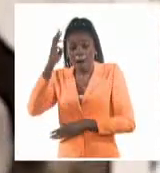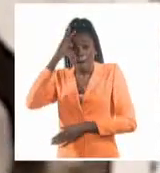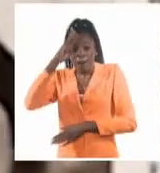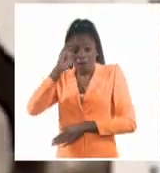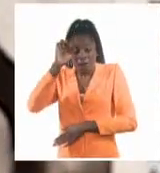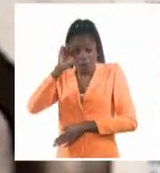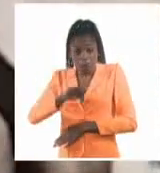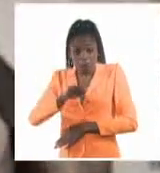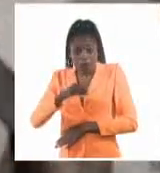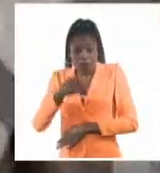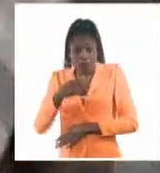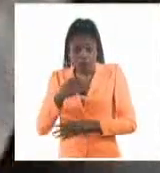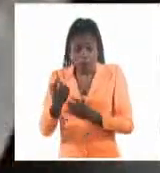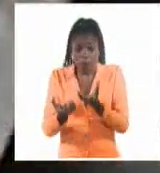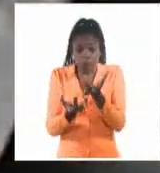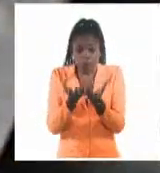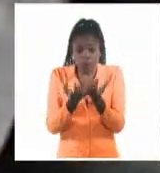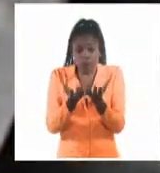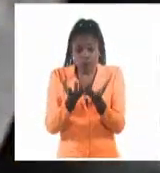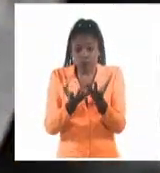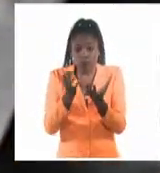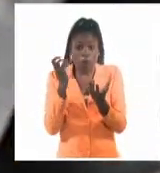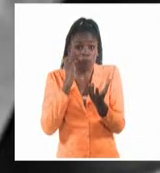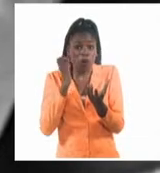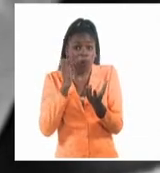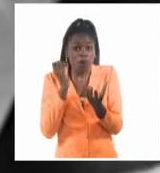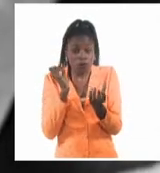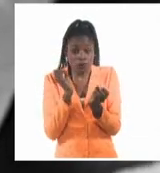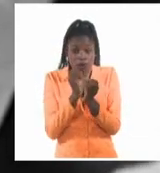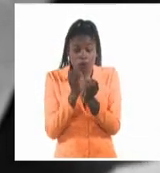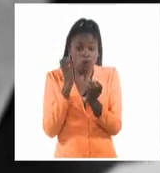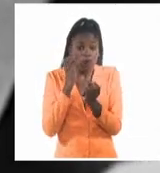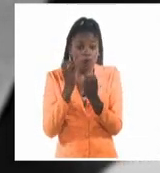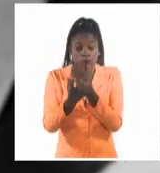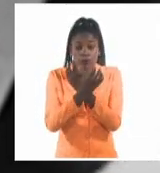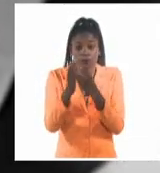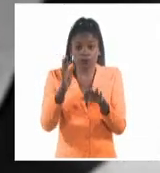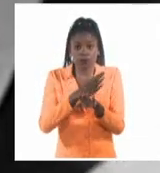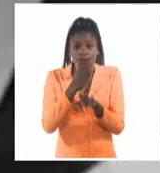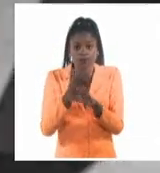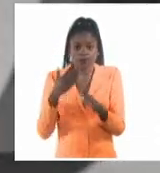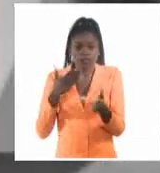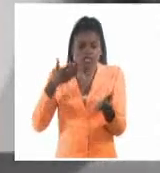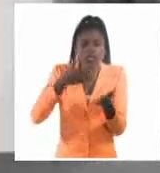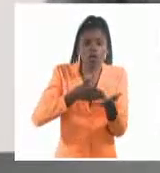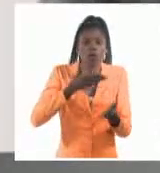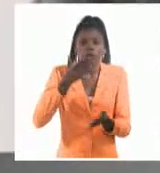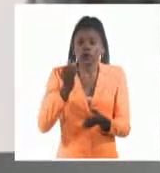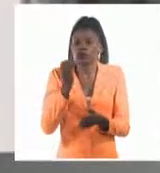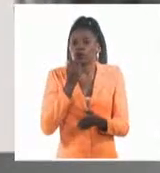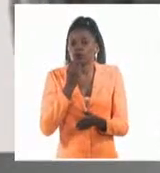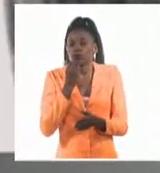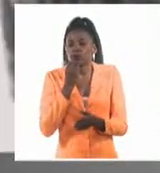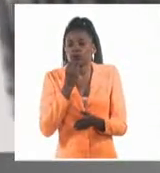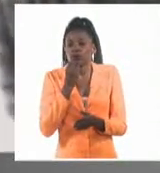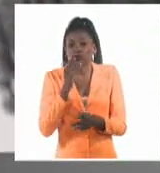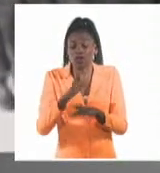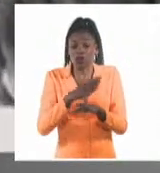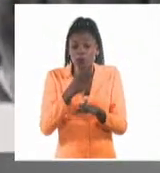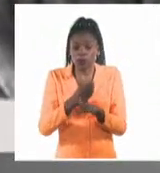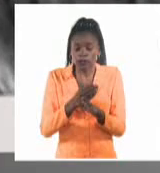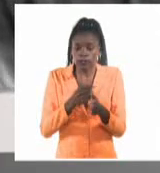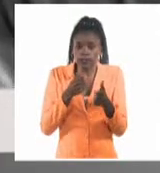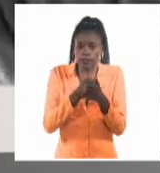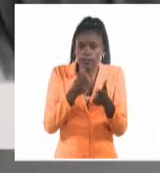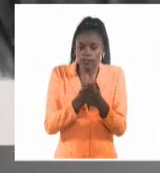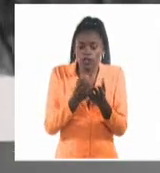de la incineración de los restos, la policía intervino y casi no dio tiempo a terminar. Luego de una feroz persecución, las